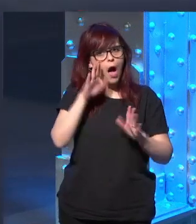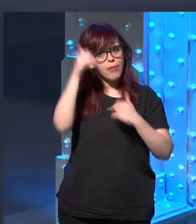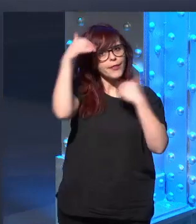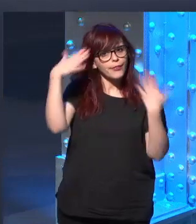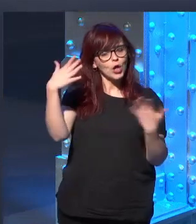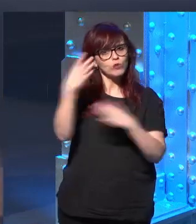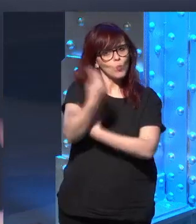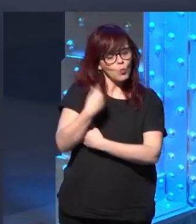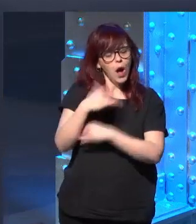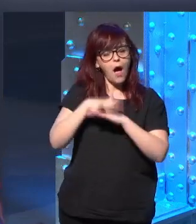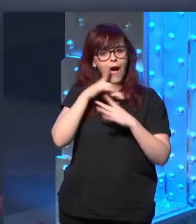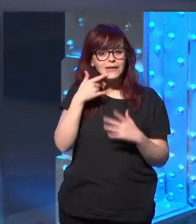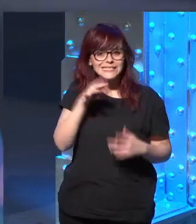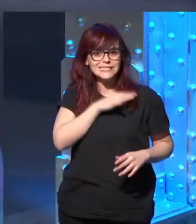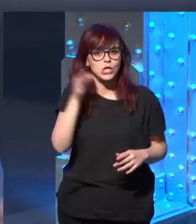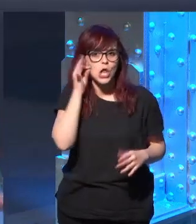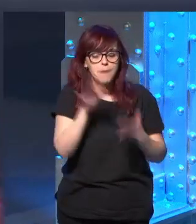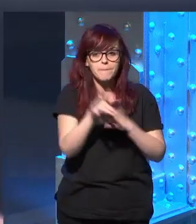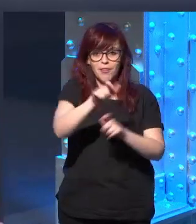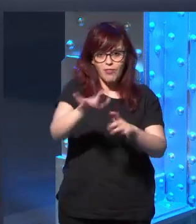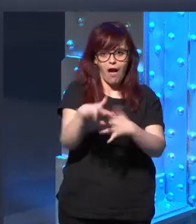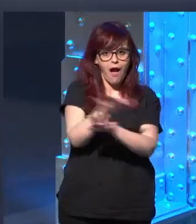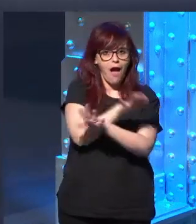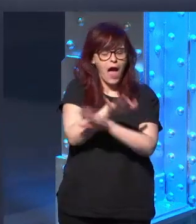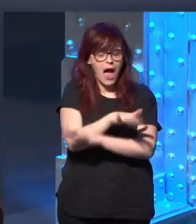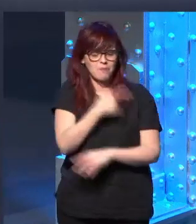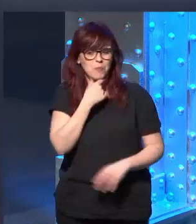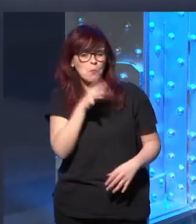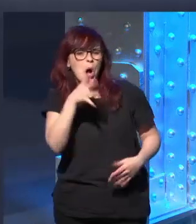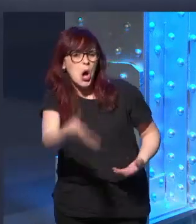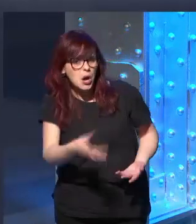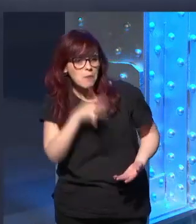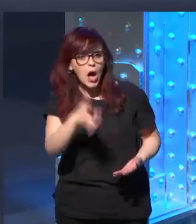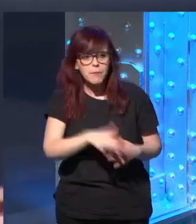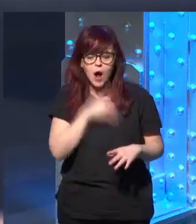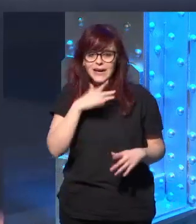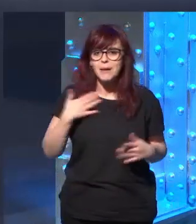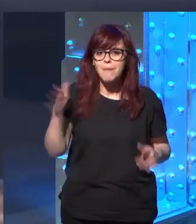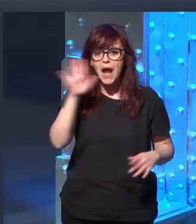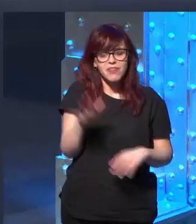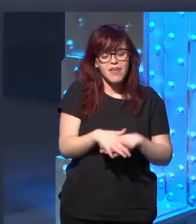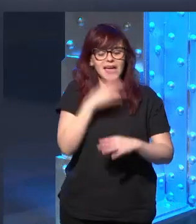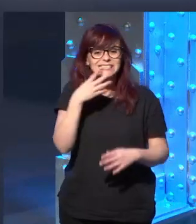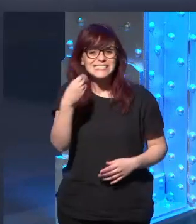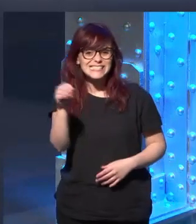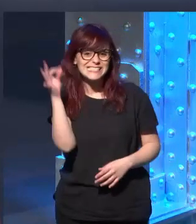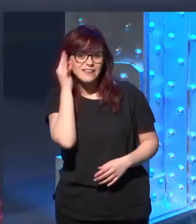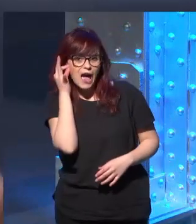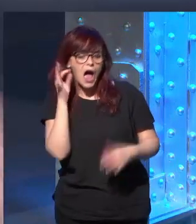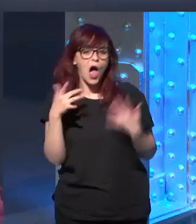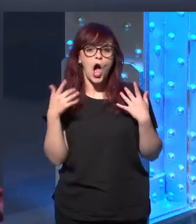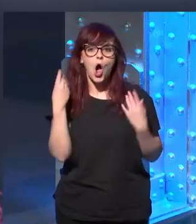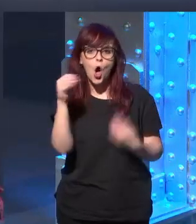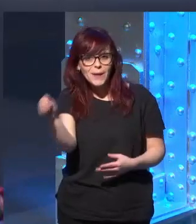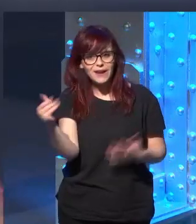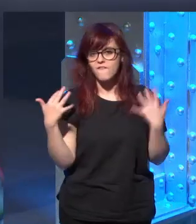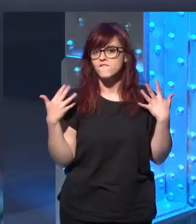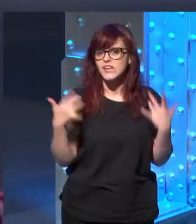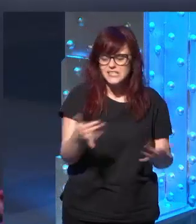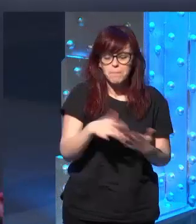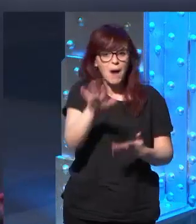señora, y esto da mucha risa cuando lo cuento, a la gente le resulta muy cómico, pero esto es porque ser una chica y ser joven y ser fresca acarrea